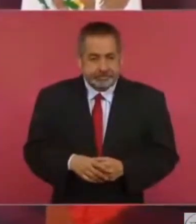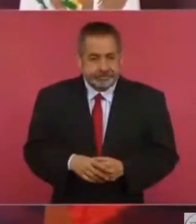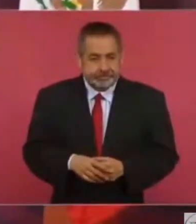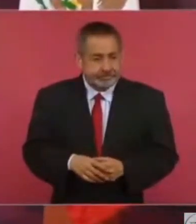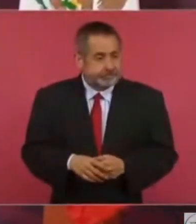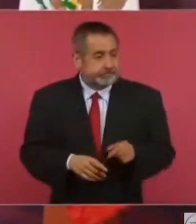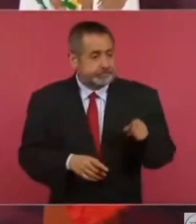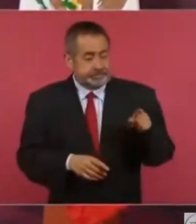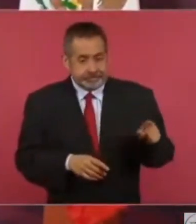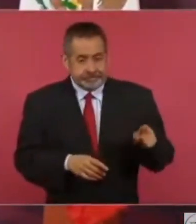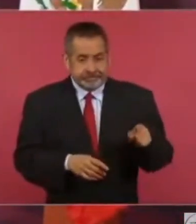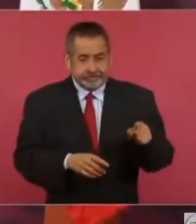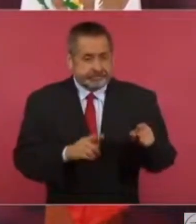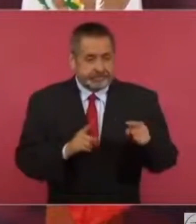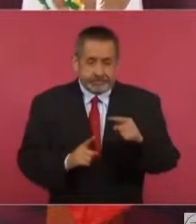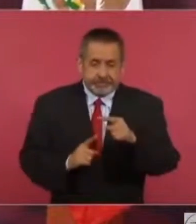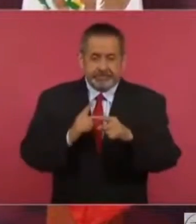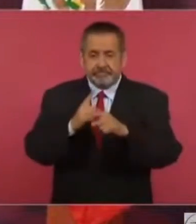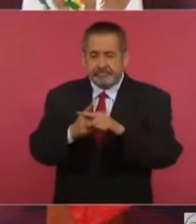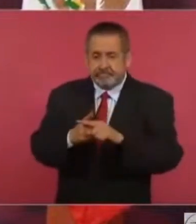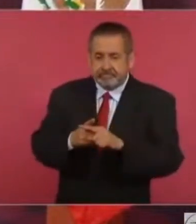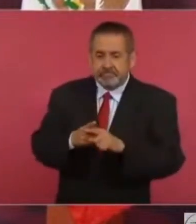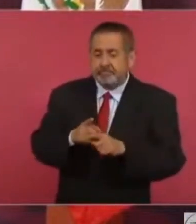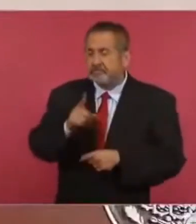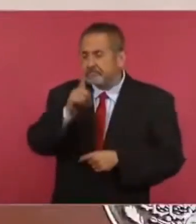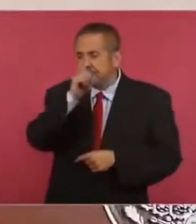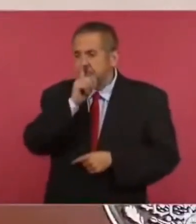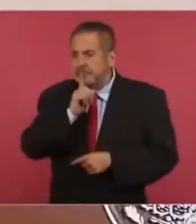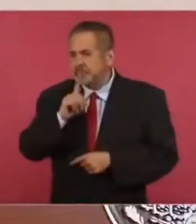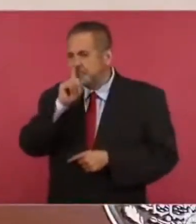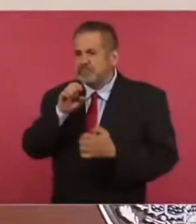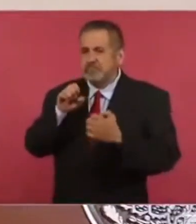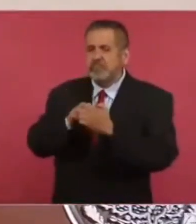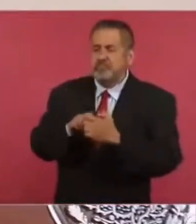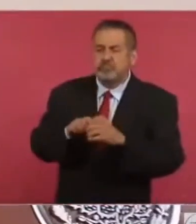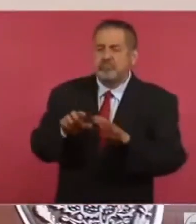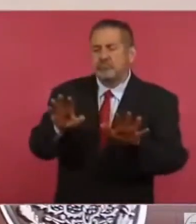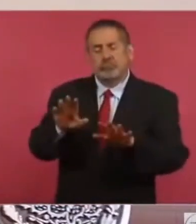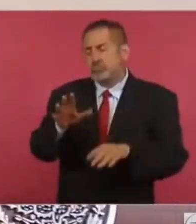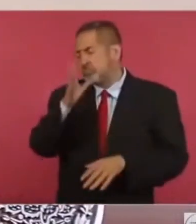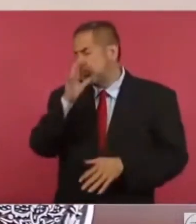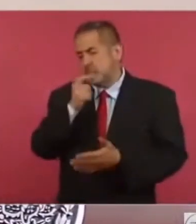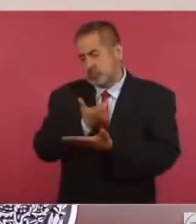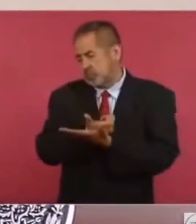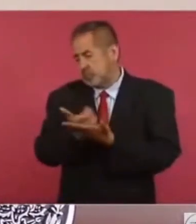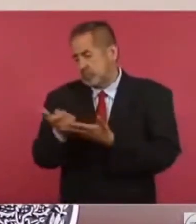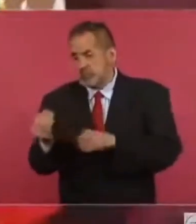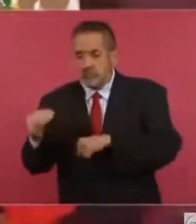le añadían la mentira de que no subían el salario